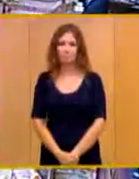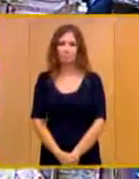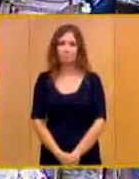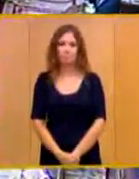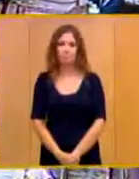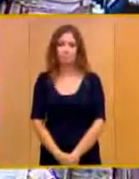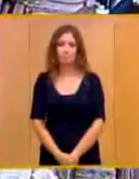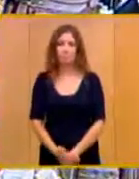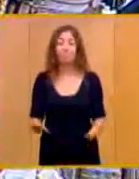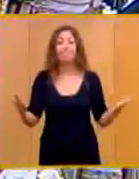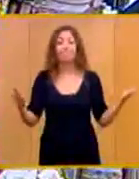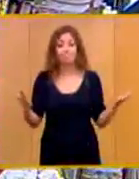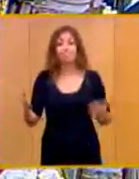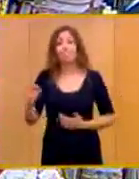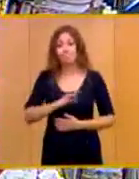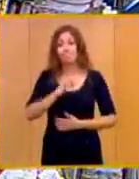Señorías,